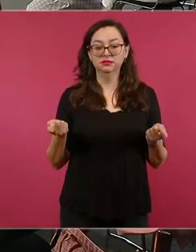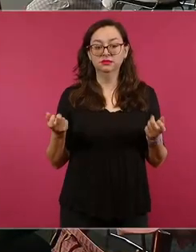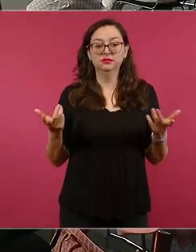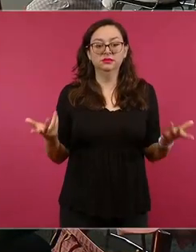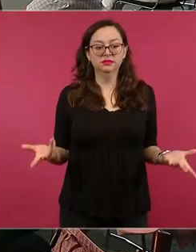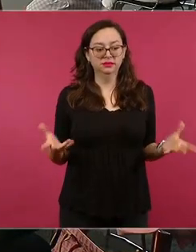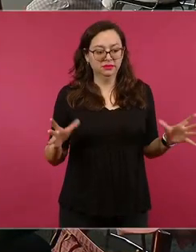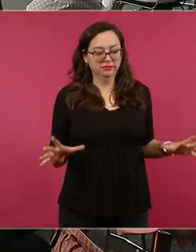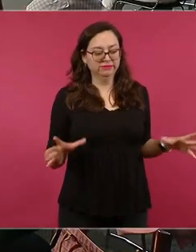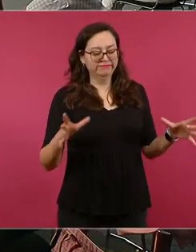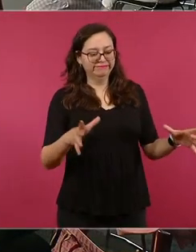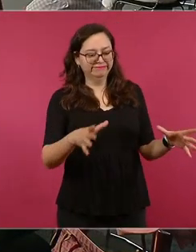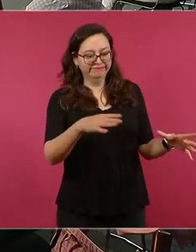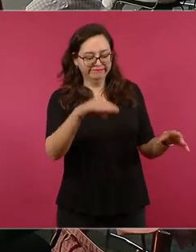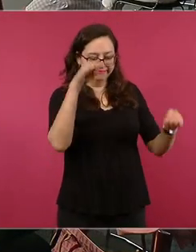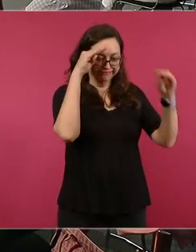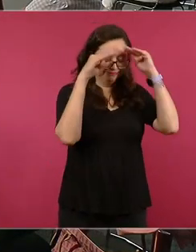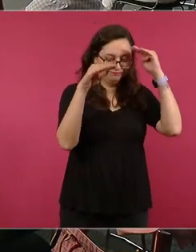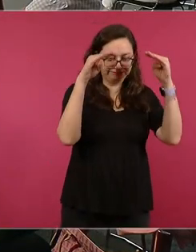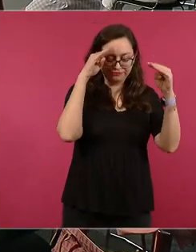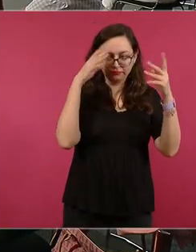pues necesitaba